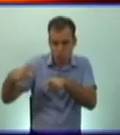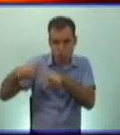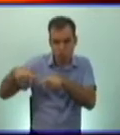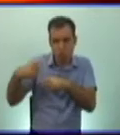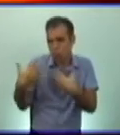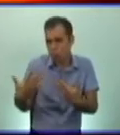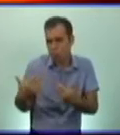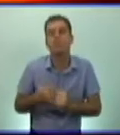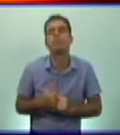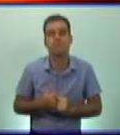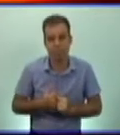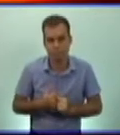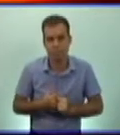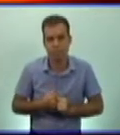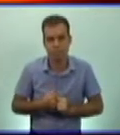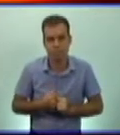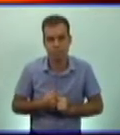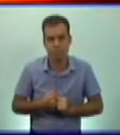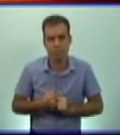reacción. Por ejemplo,